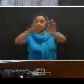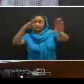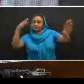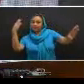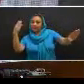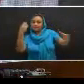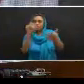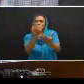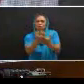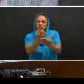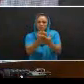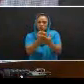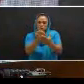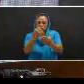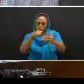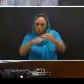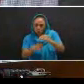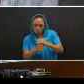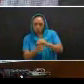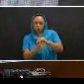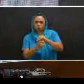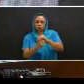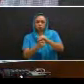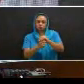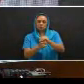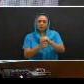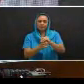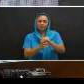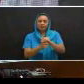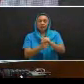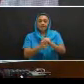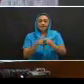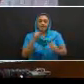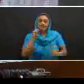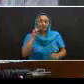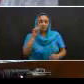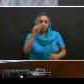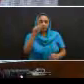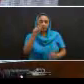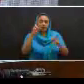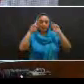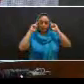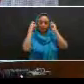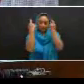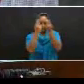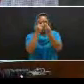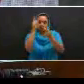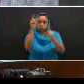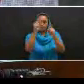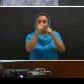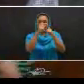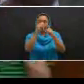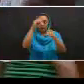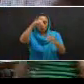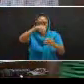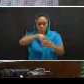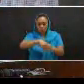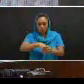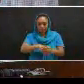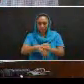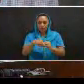tesoros ocultos aún, Señor, para que tú le reveles tu palabra, Señor. Guárdalo,